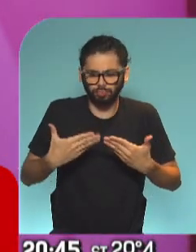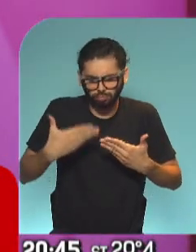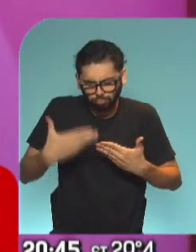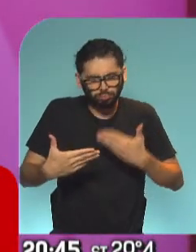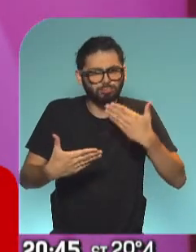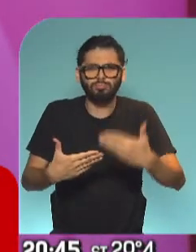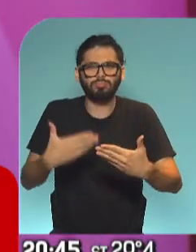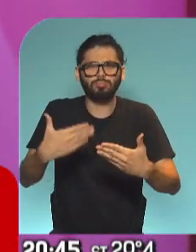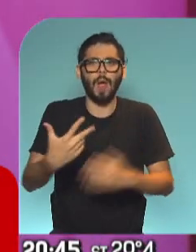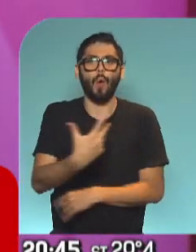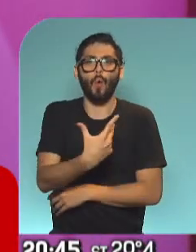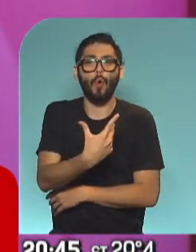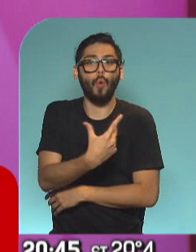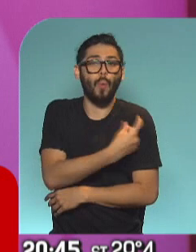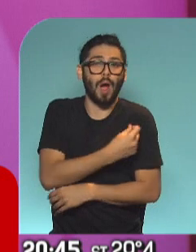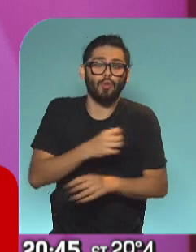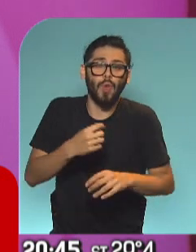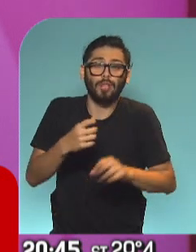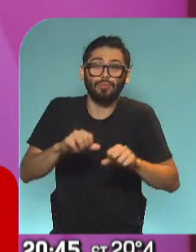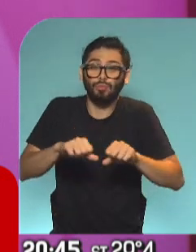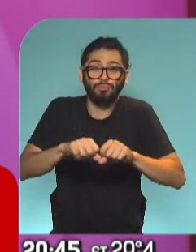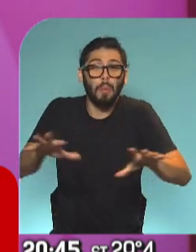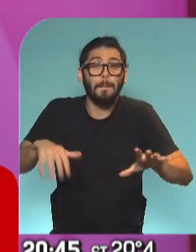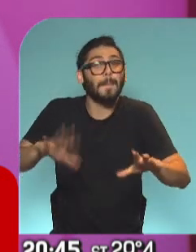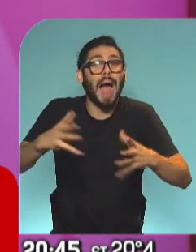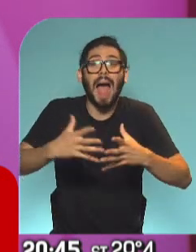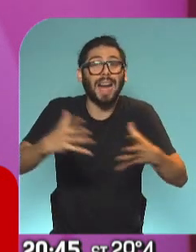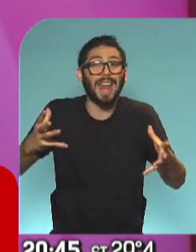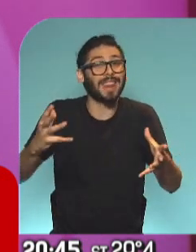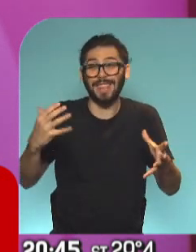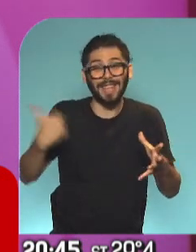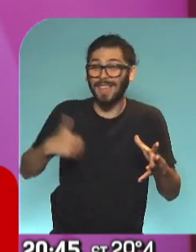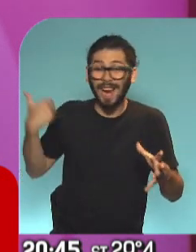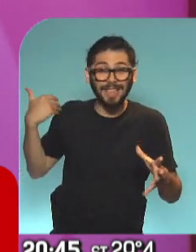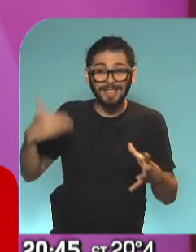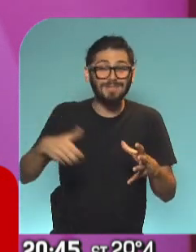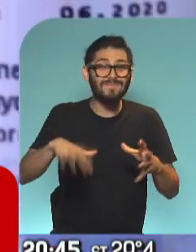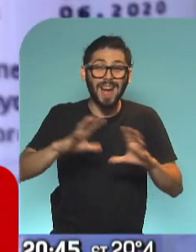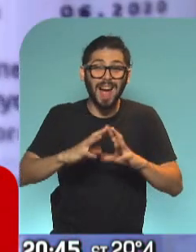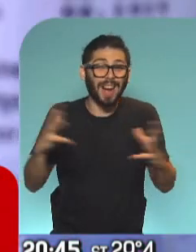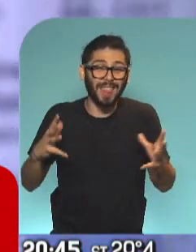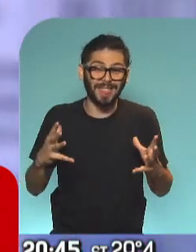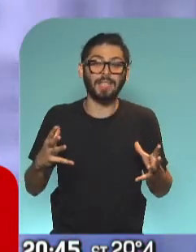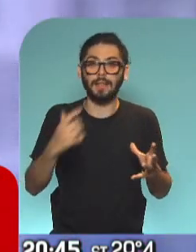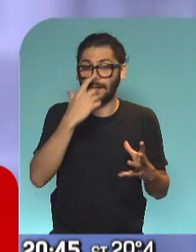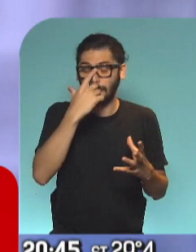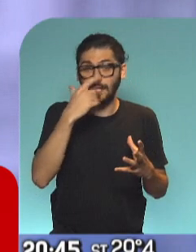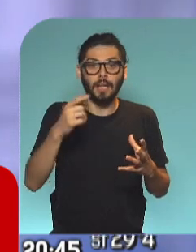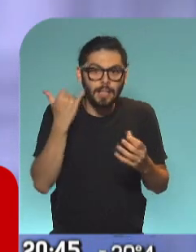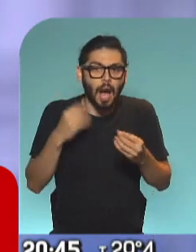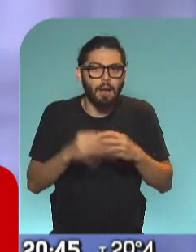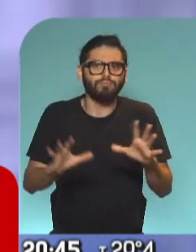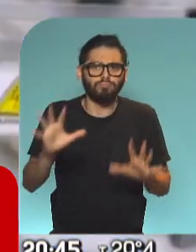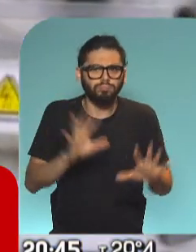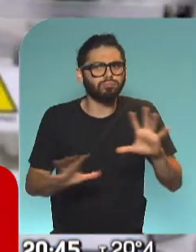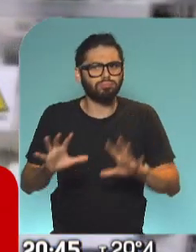hacerse en la vacunación más grande de la historia de nuestro país. Y bueno, eso ya estamos en movimiento.